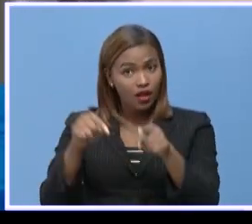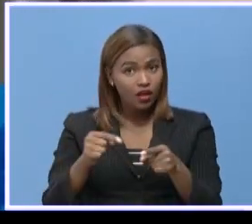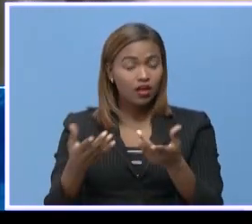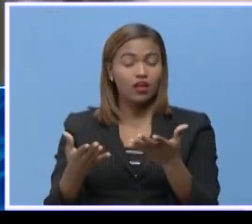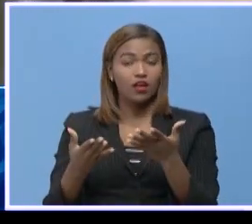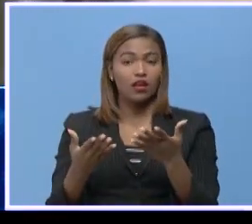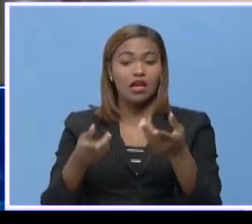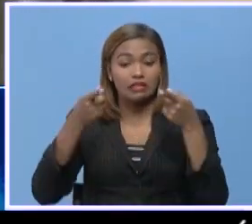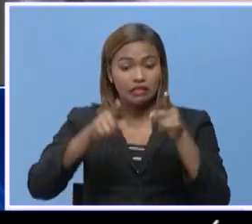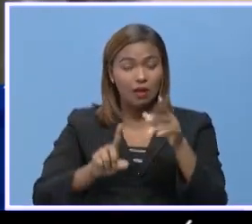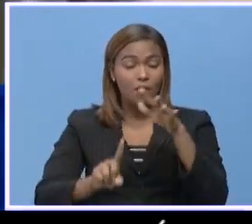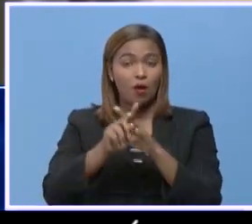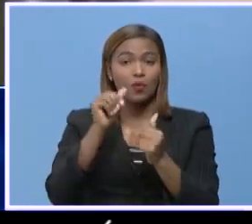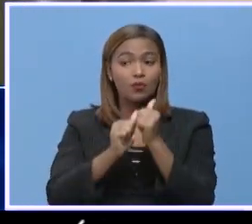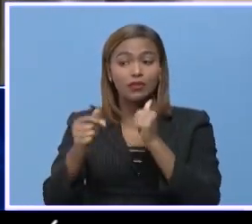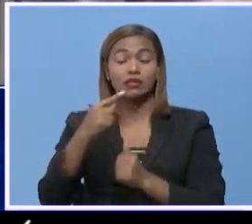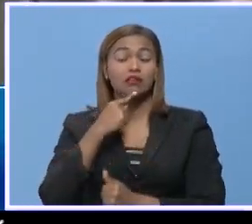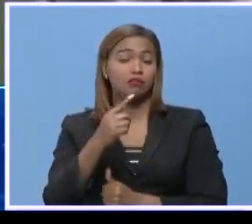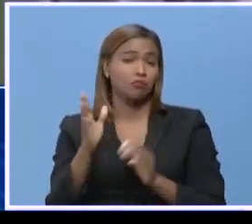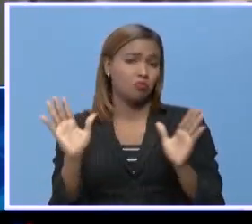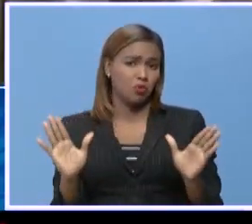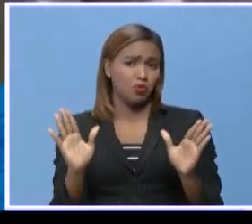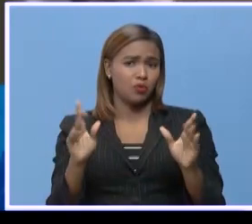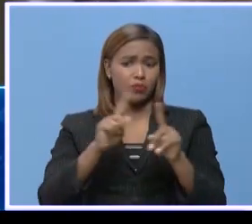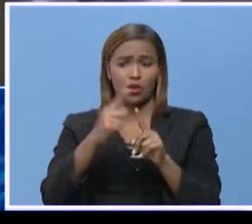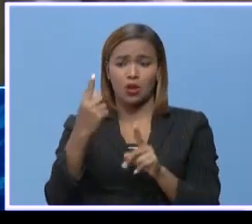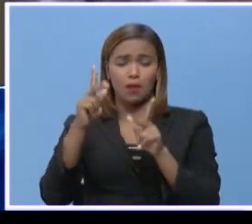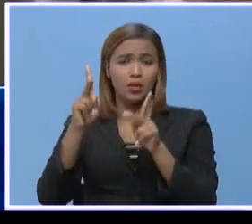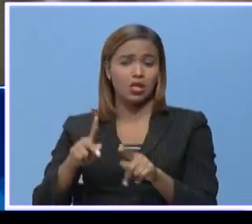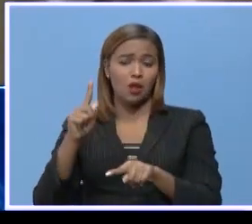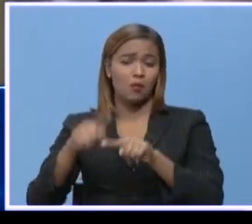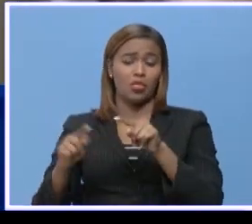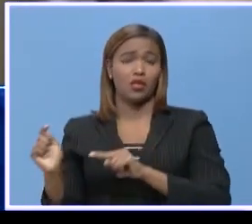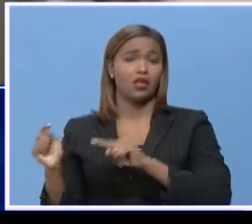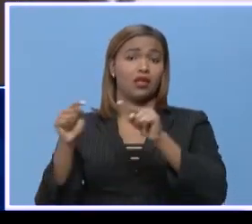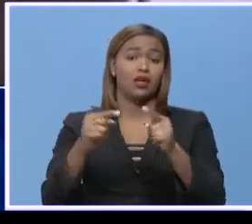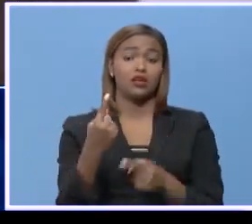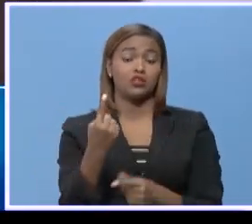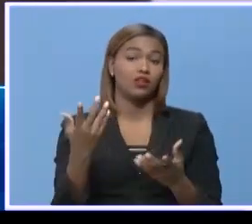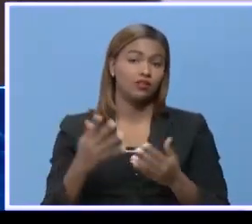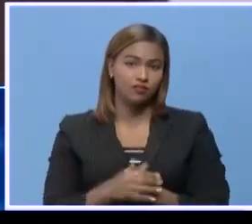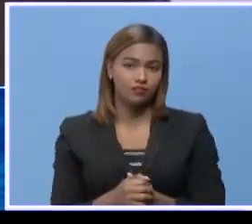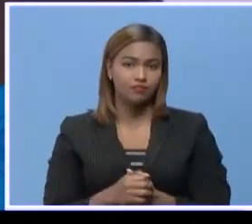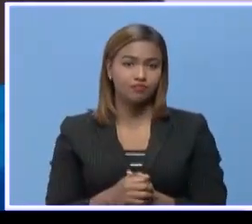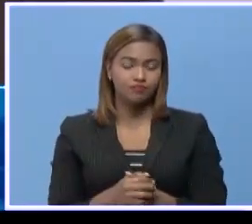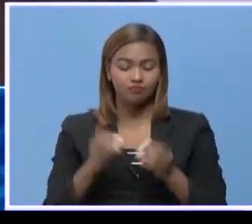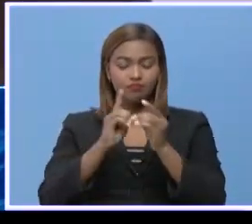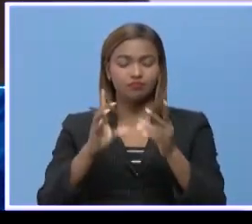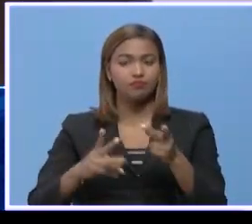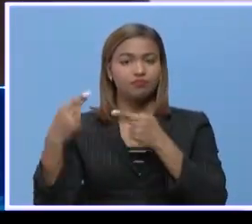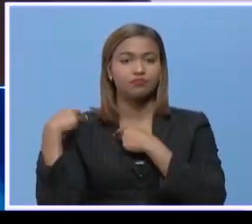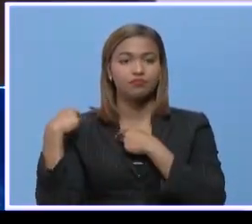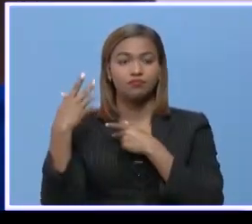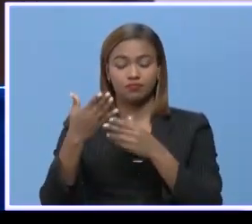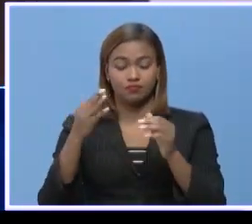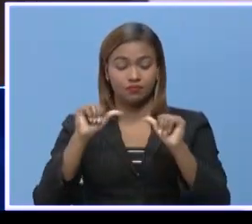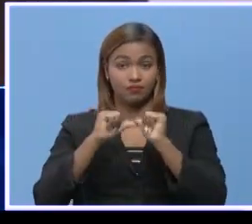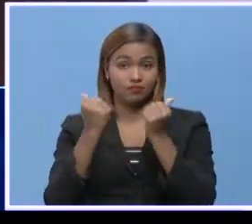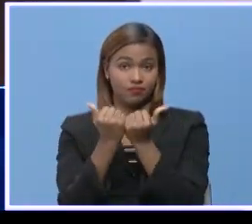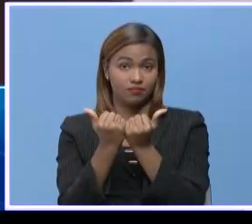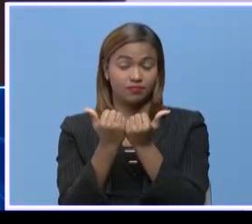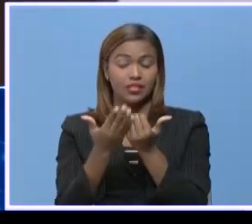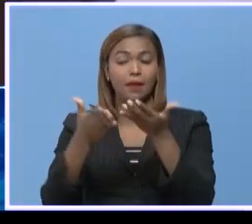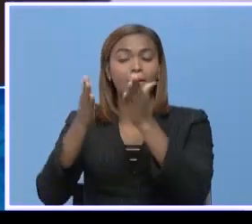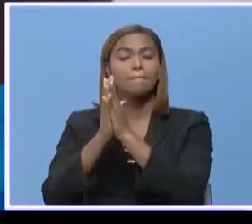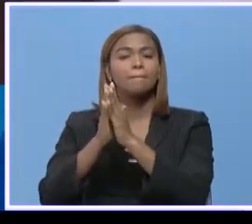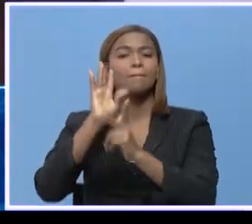que hay un problema. Y dice, no, pero espérense, porque aquí no hay un solo policía, no, pero espérense solo. Los directivos de dicha cooperativa